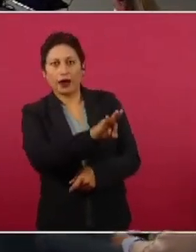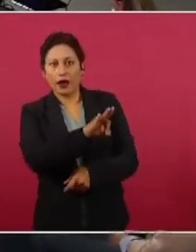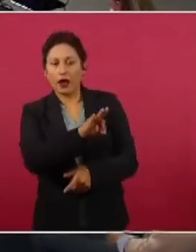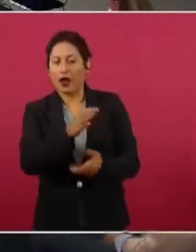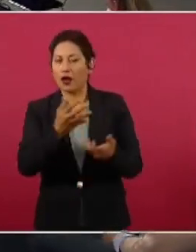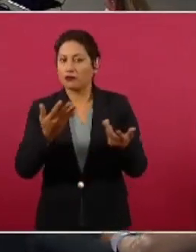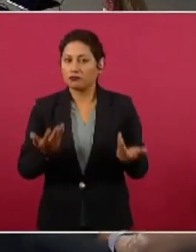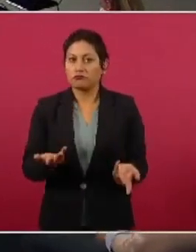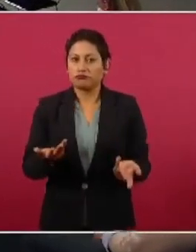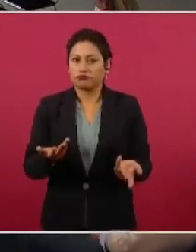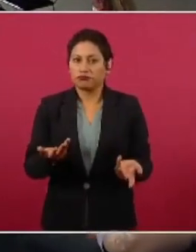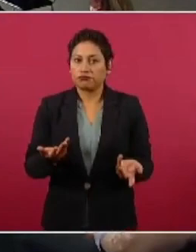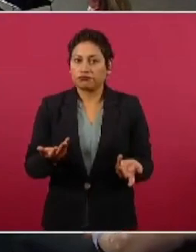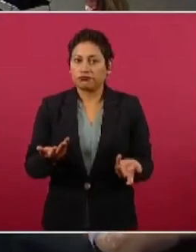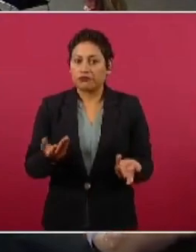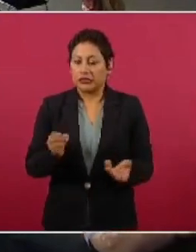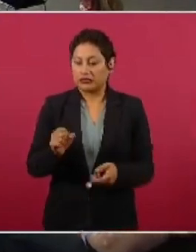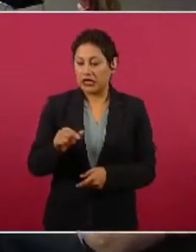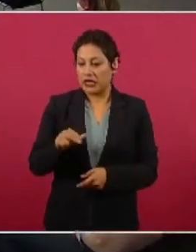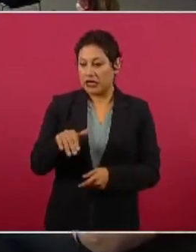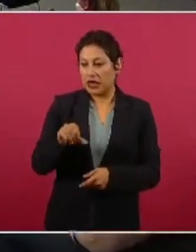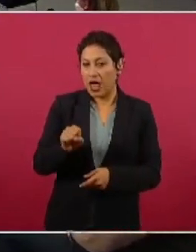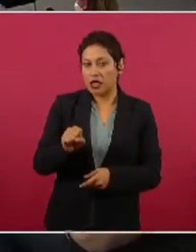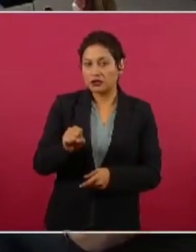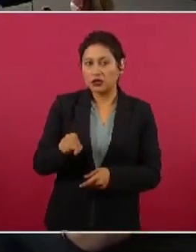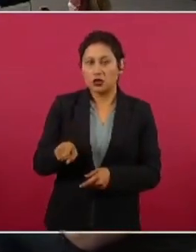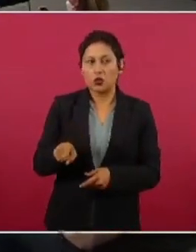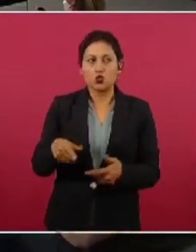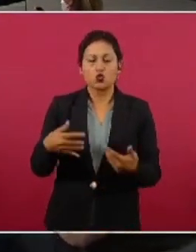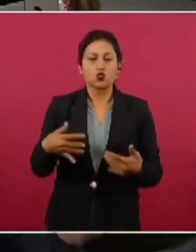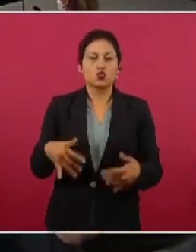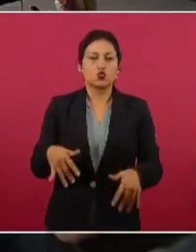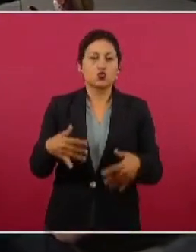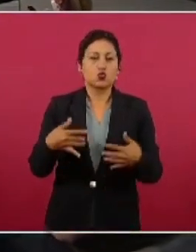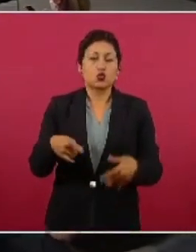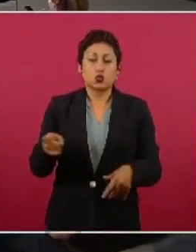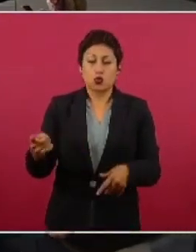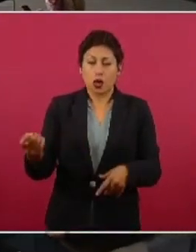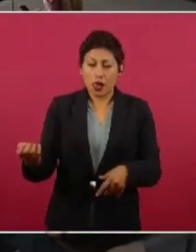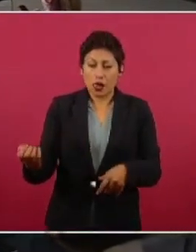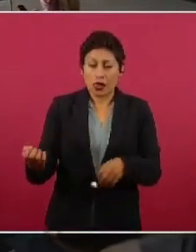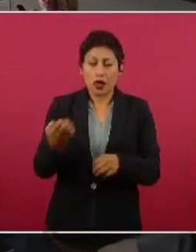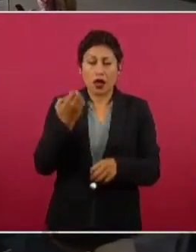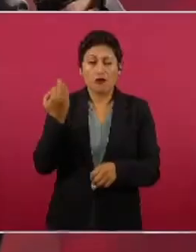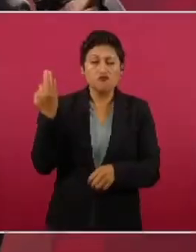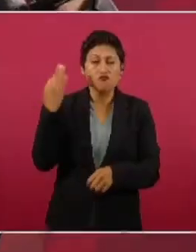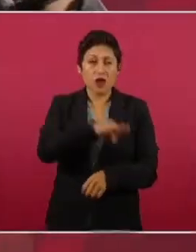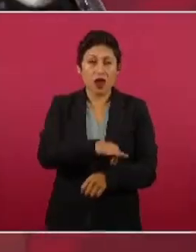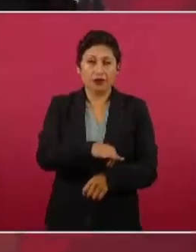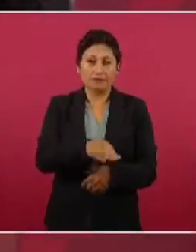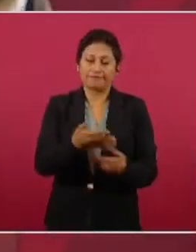y Salinas lo considera un traidor. Pero el proyecto era